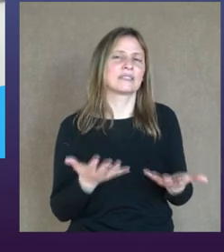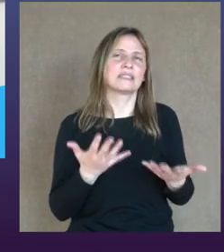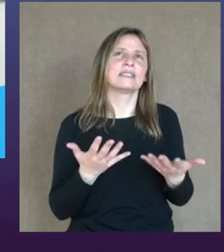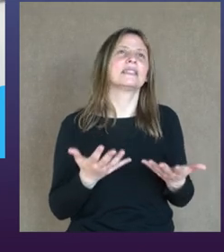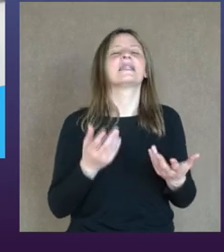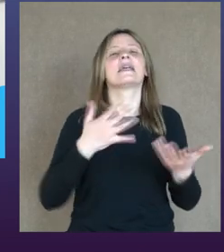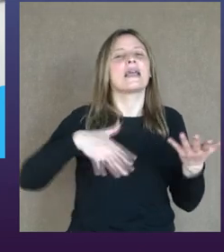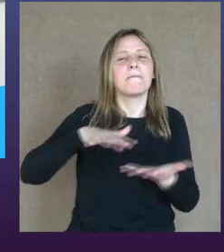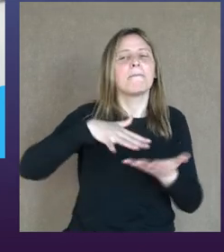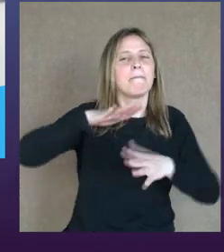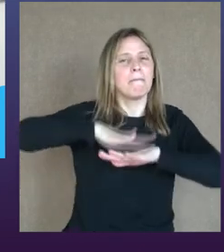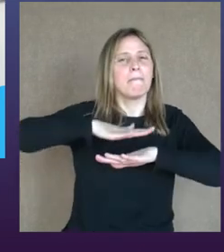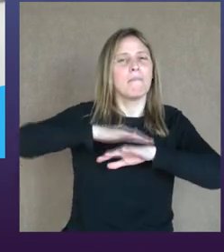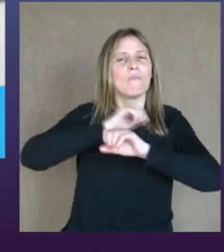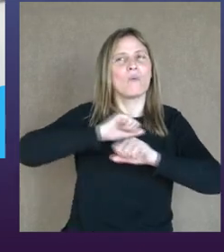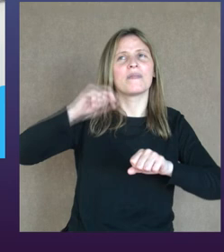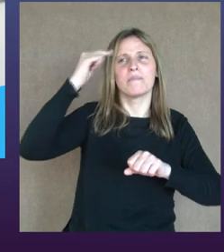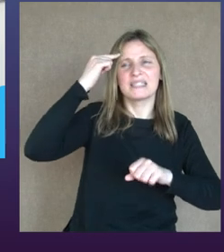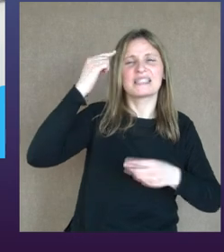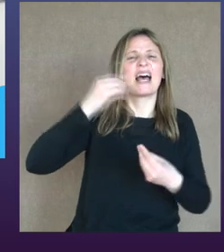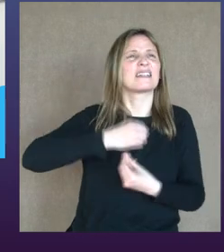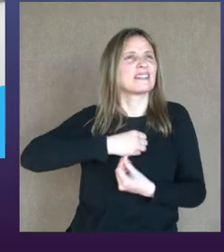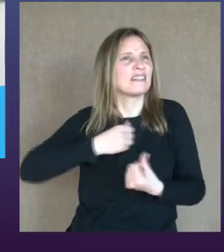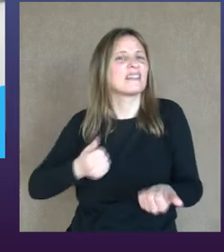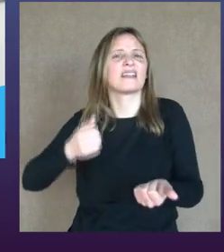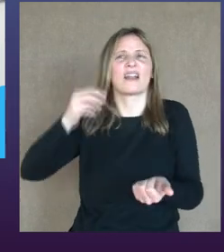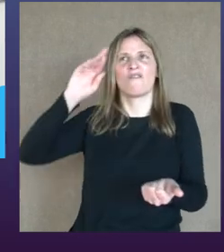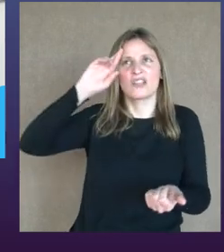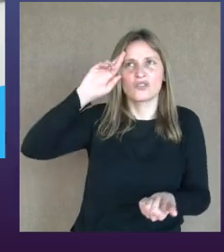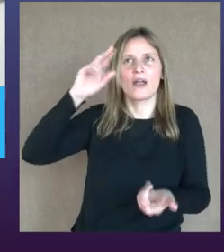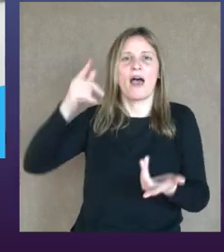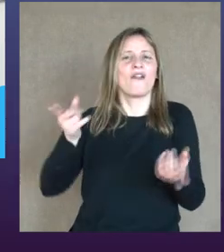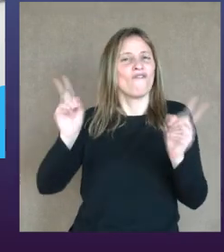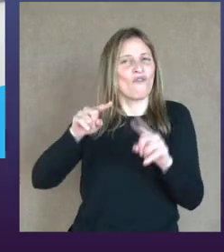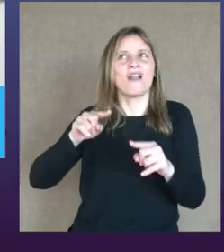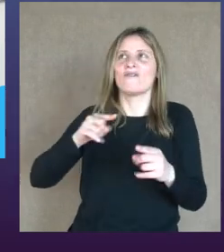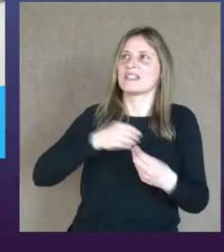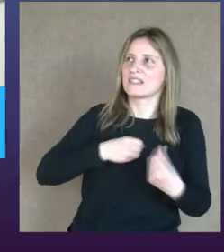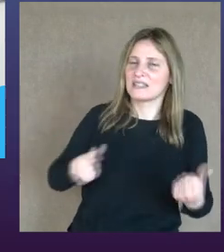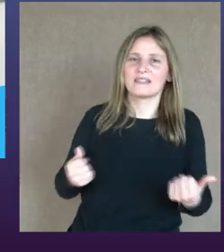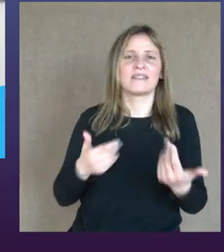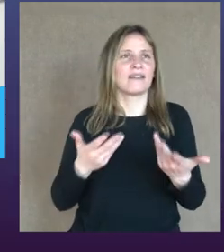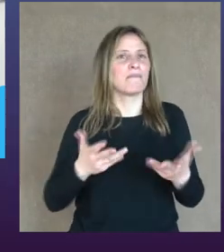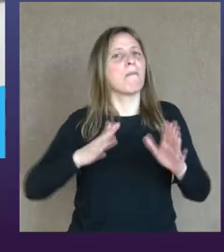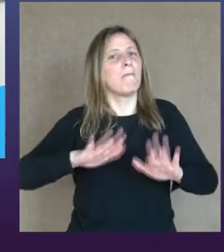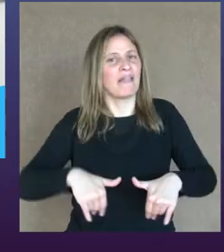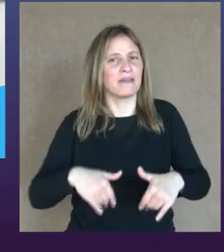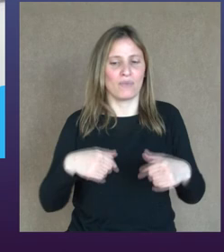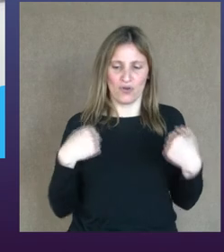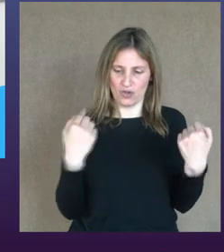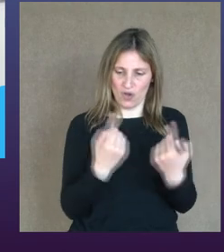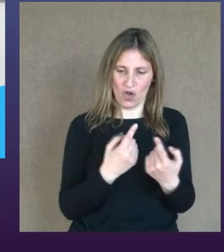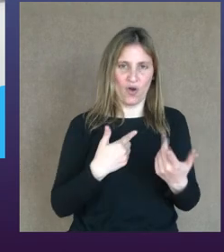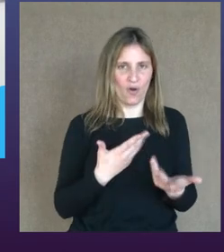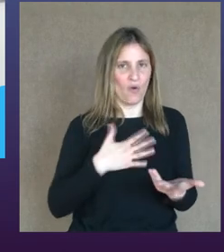es el espacio donde se pueden pensar, reflexionar, sentir, revivir. Es un patrimonio que tenemos